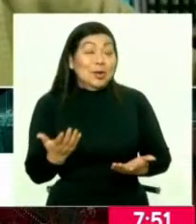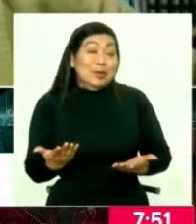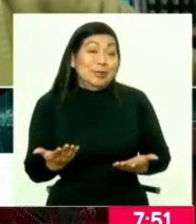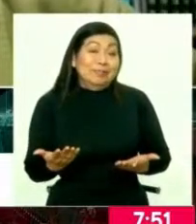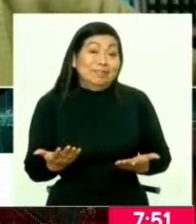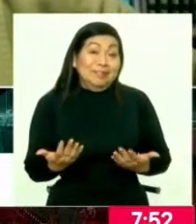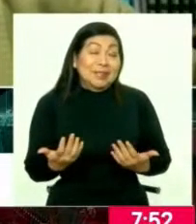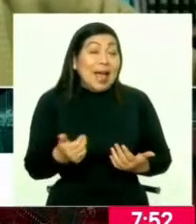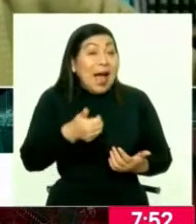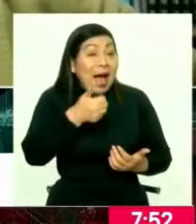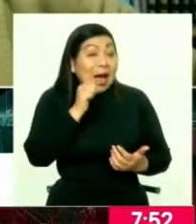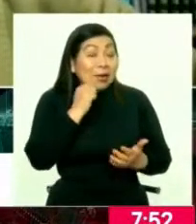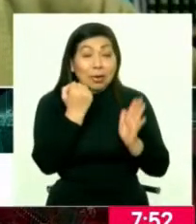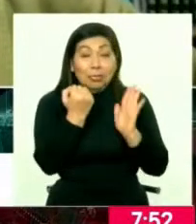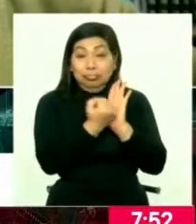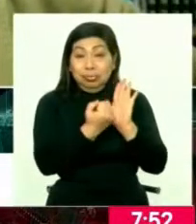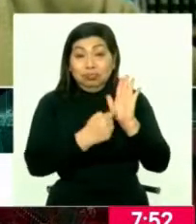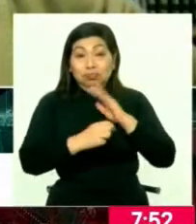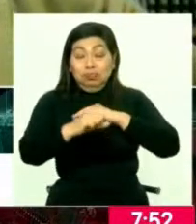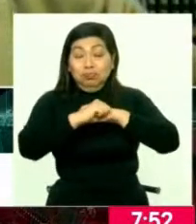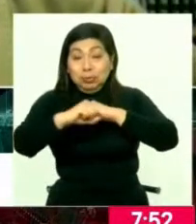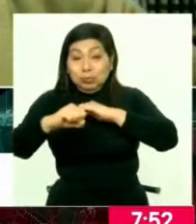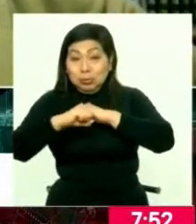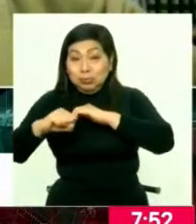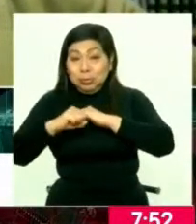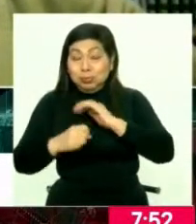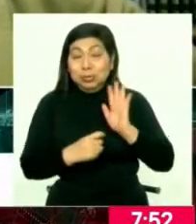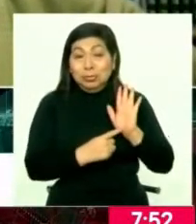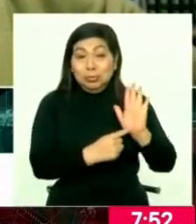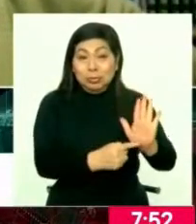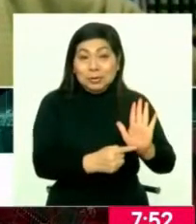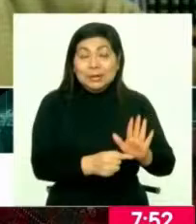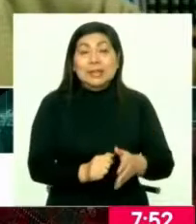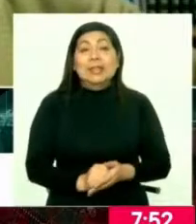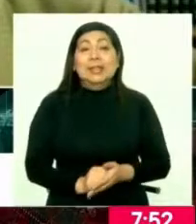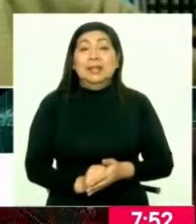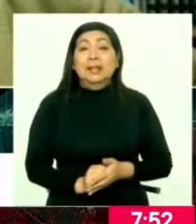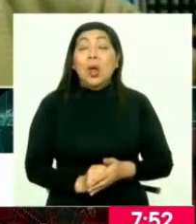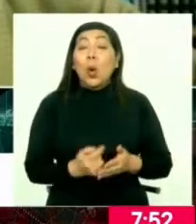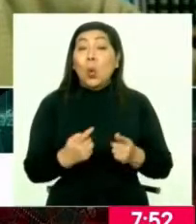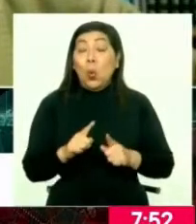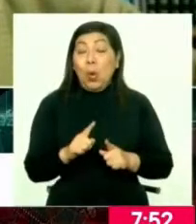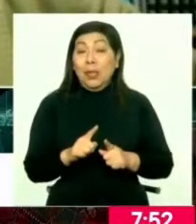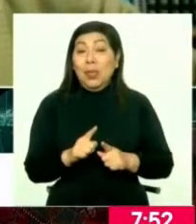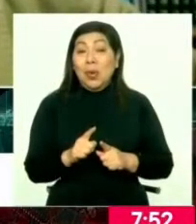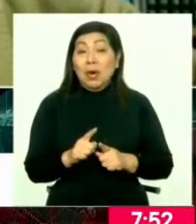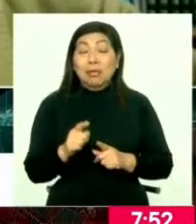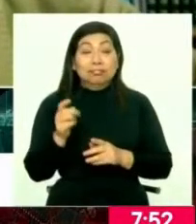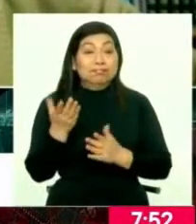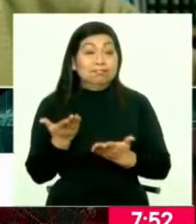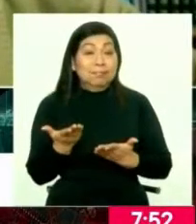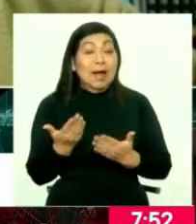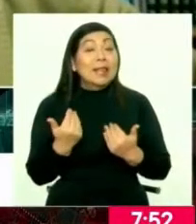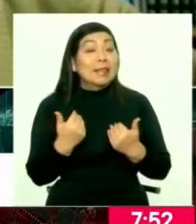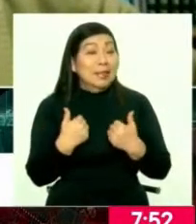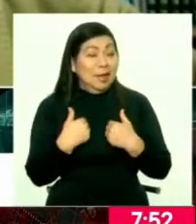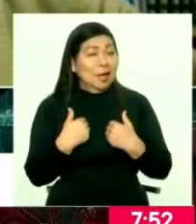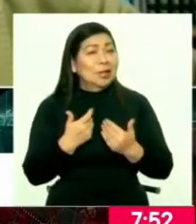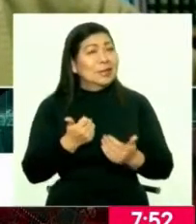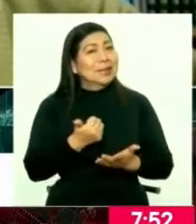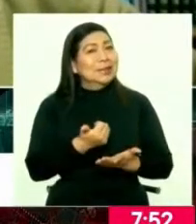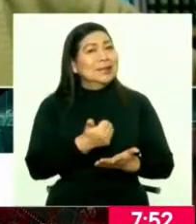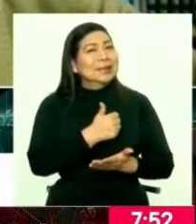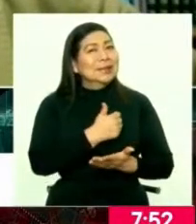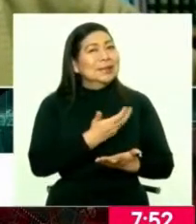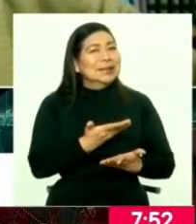III. Ayer se han publicado algunas imágenes donde en la proclamación tiene algunas